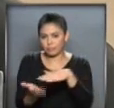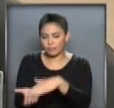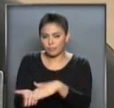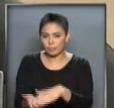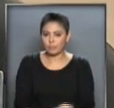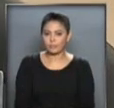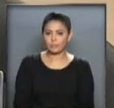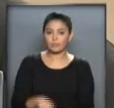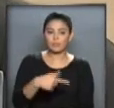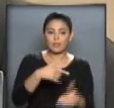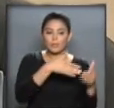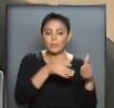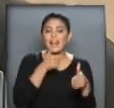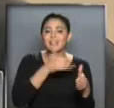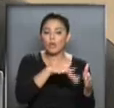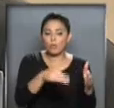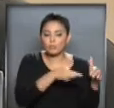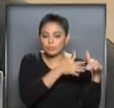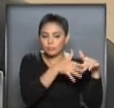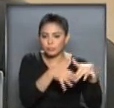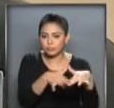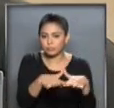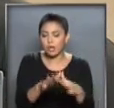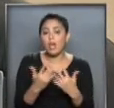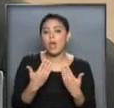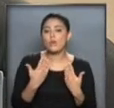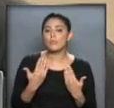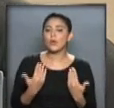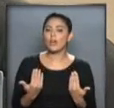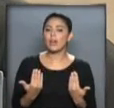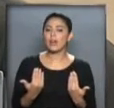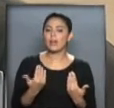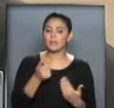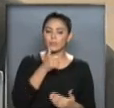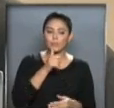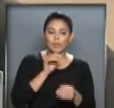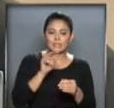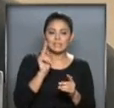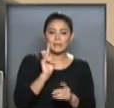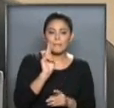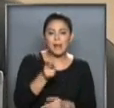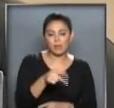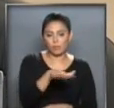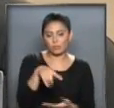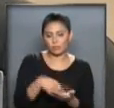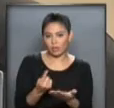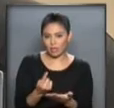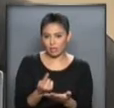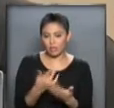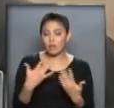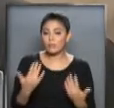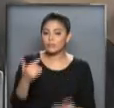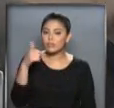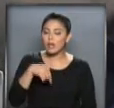movimiento por el río agrio y podría afectar parcialmente a a ciag por eso digamos la